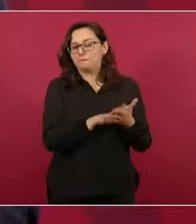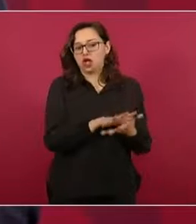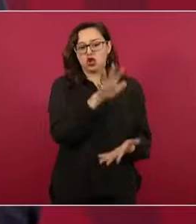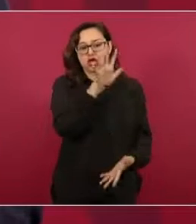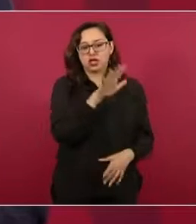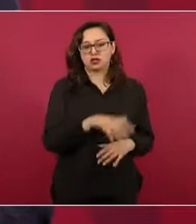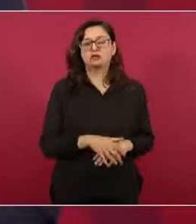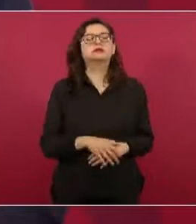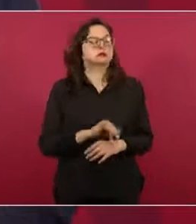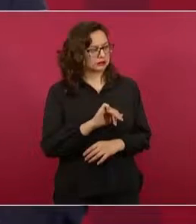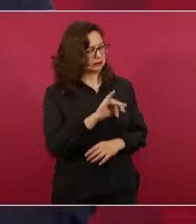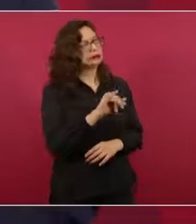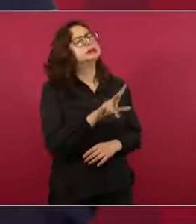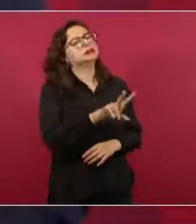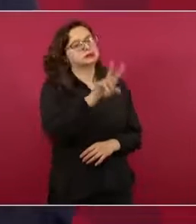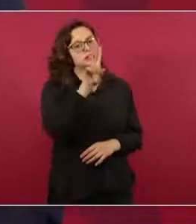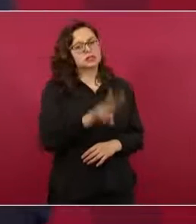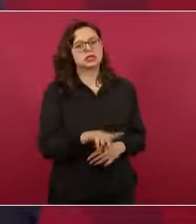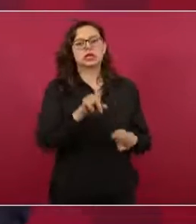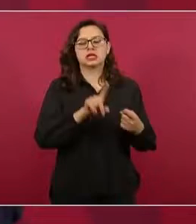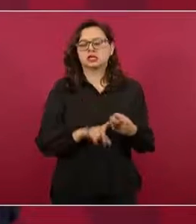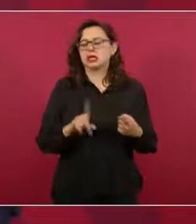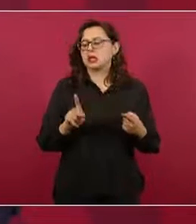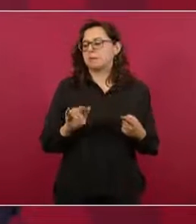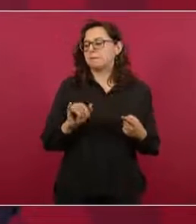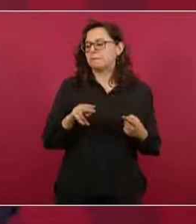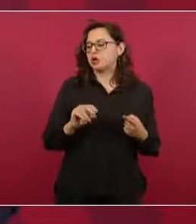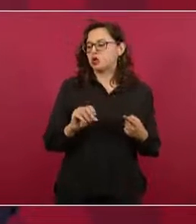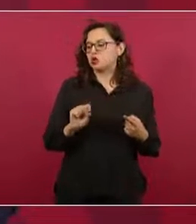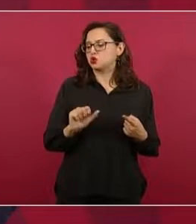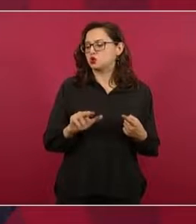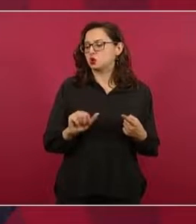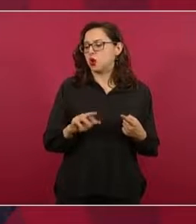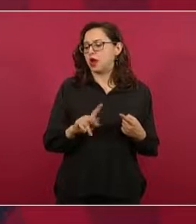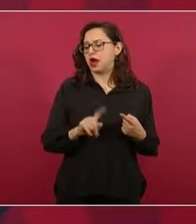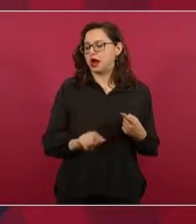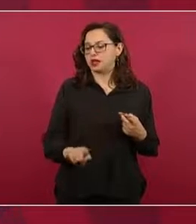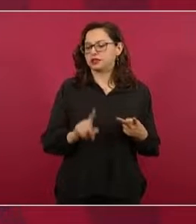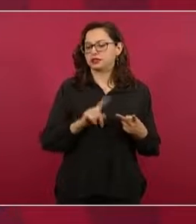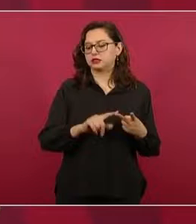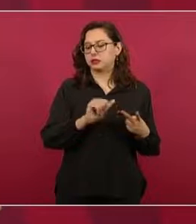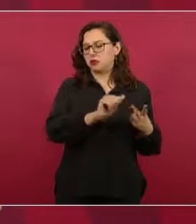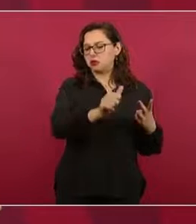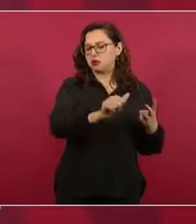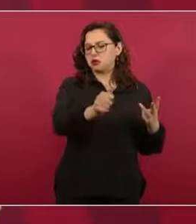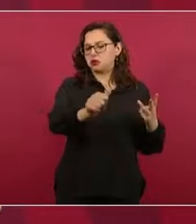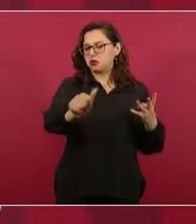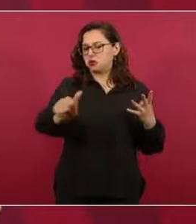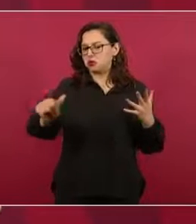De Pino Suárez, incluso gente que después